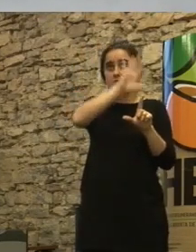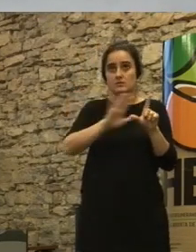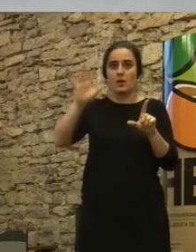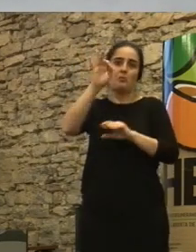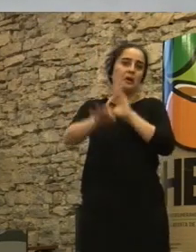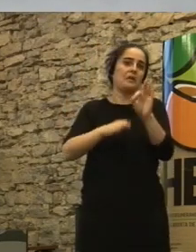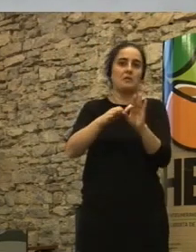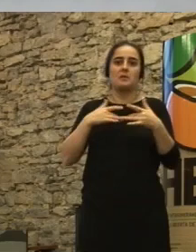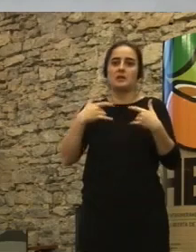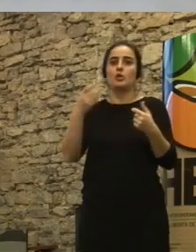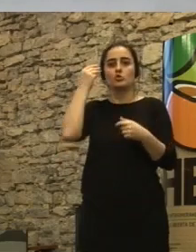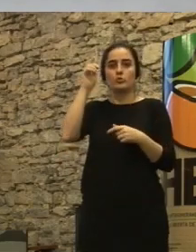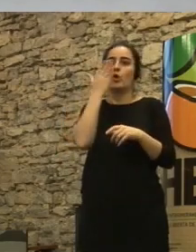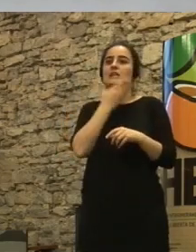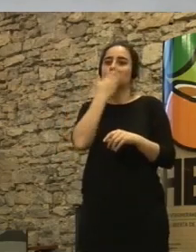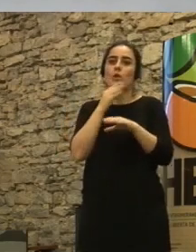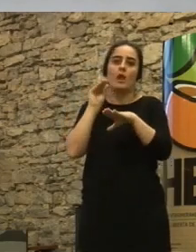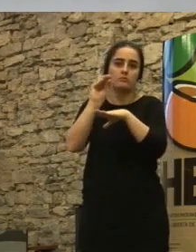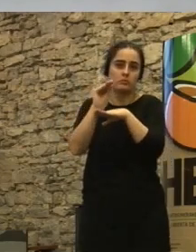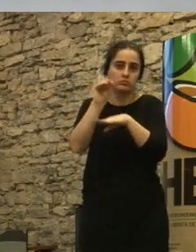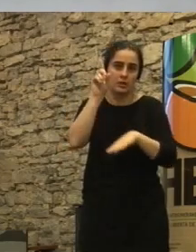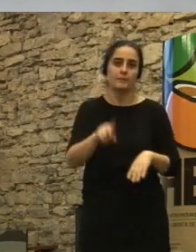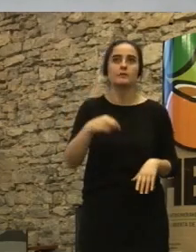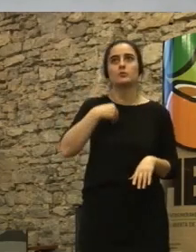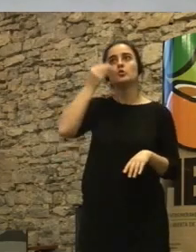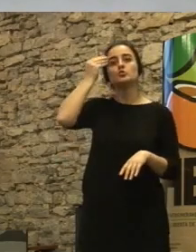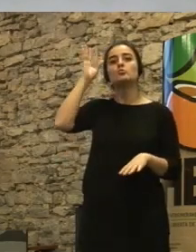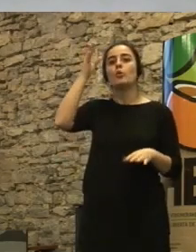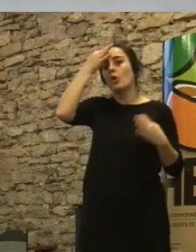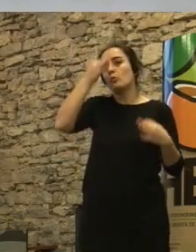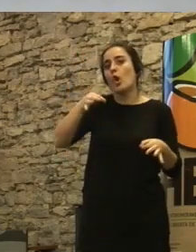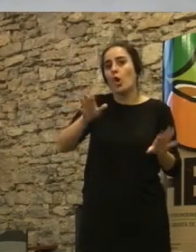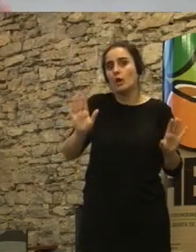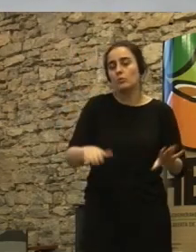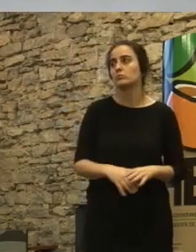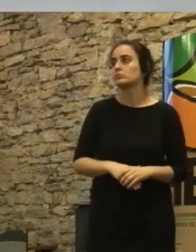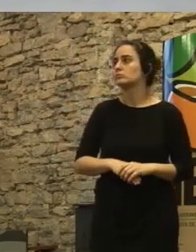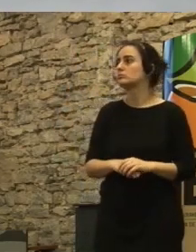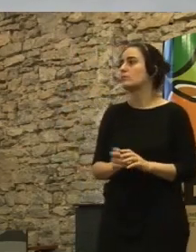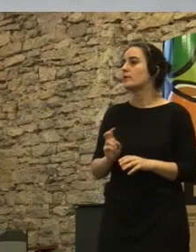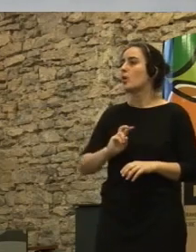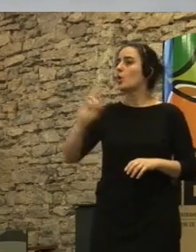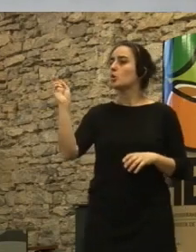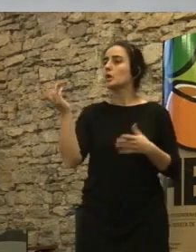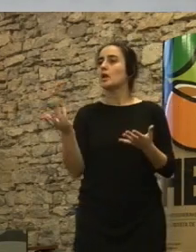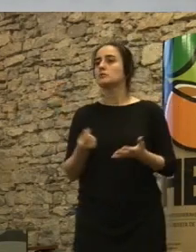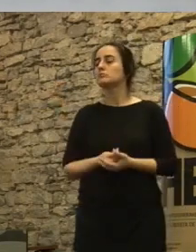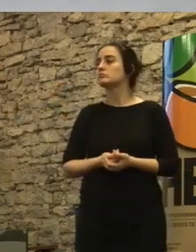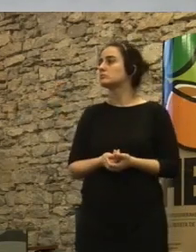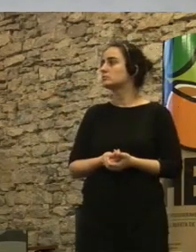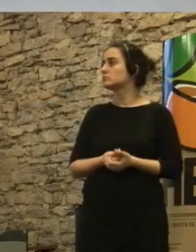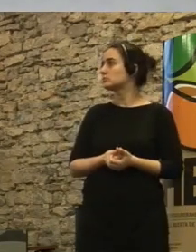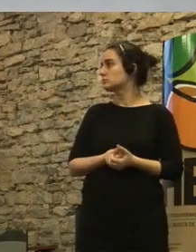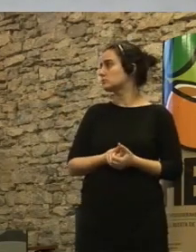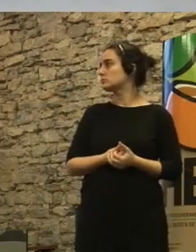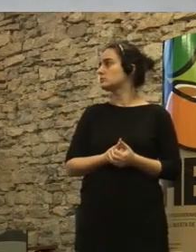tipo sanitario le ha pagado esa escuela. Me parecería lo razonable. Otras,